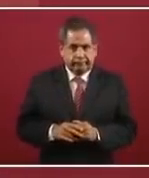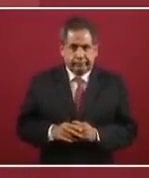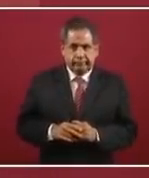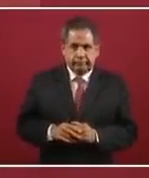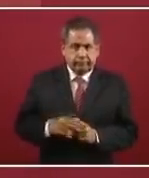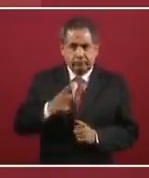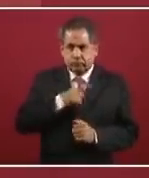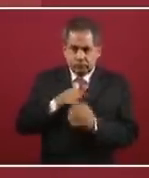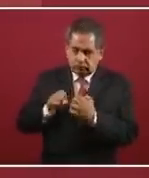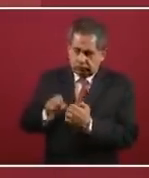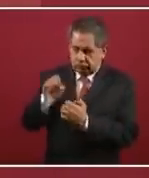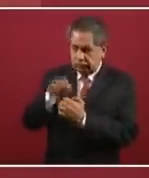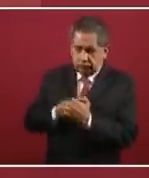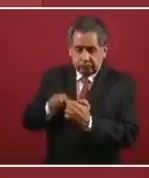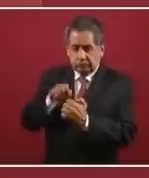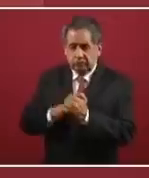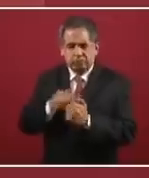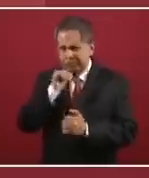engañé a nadie.